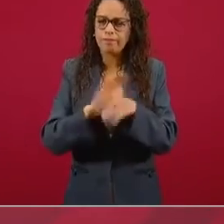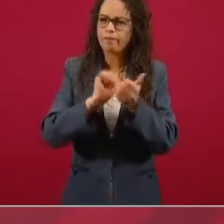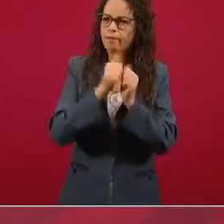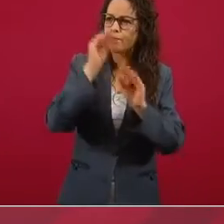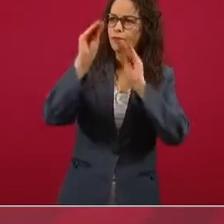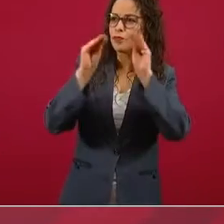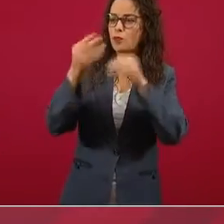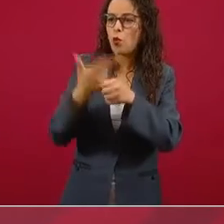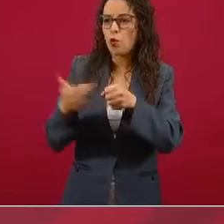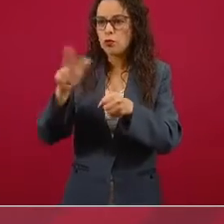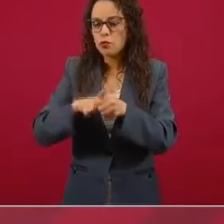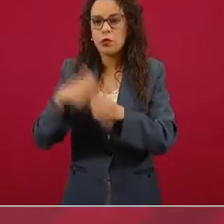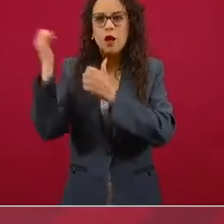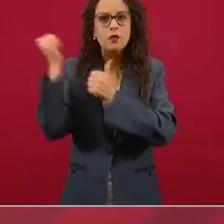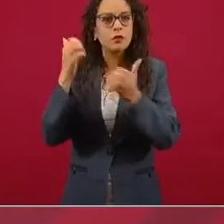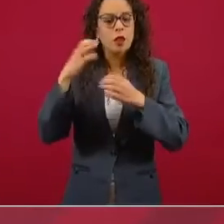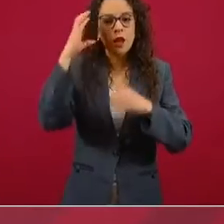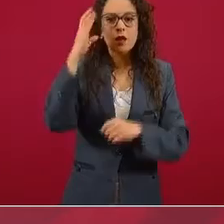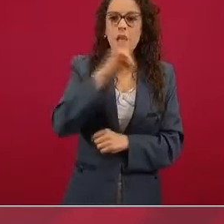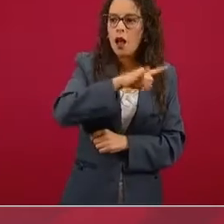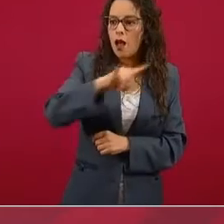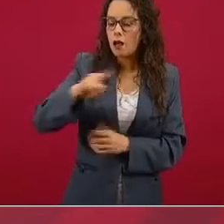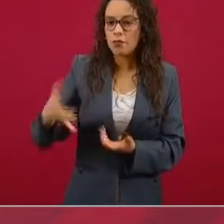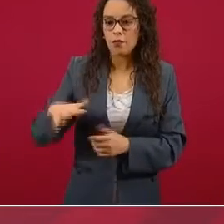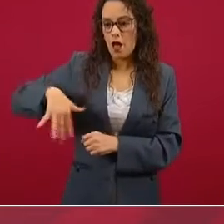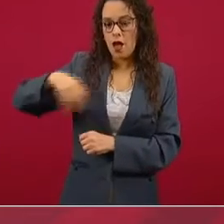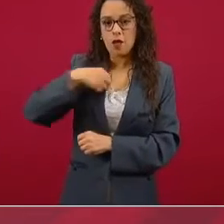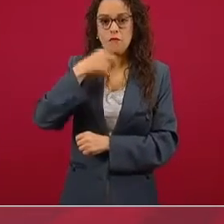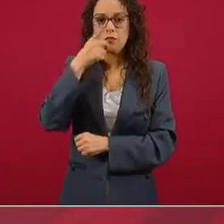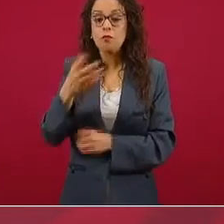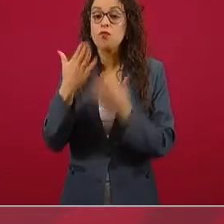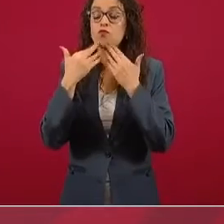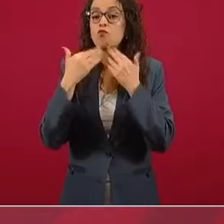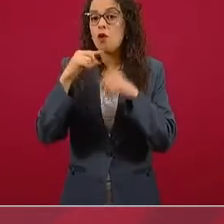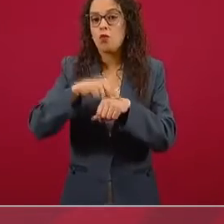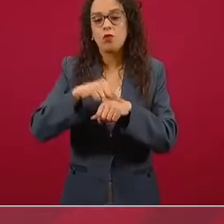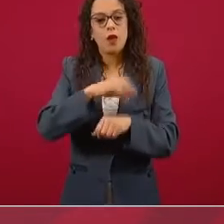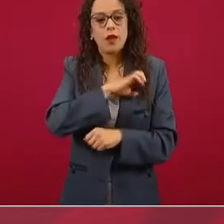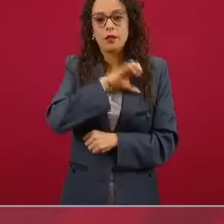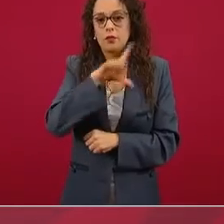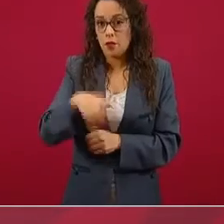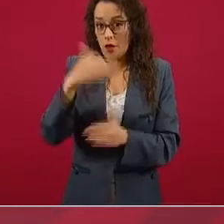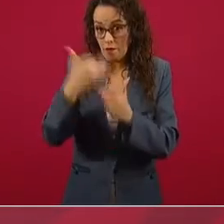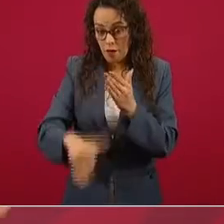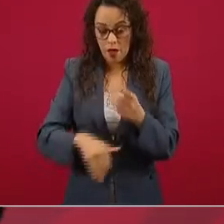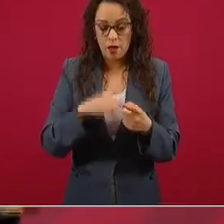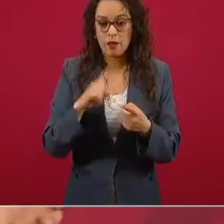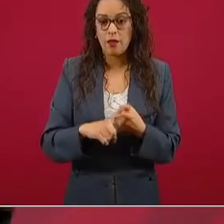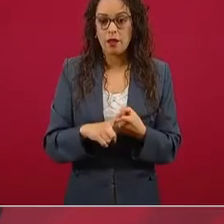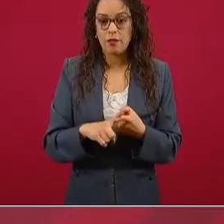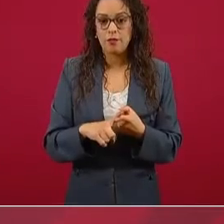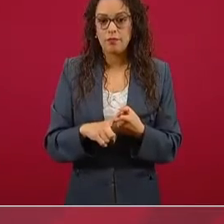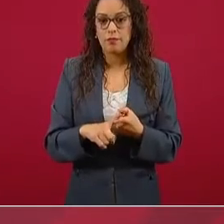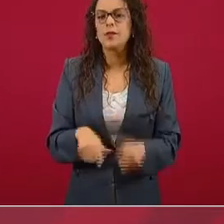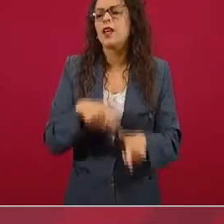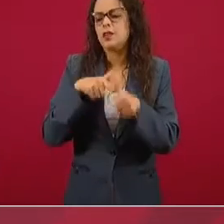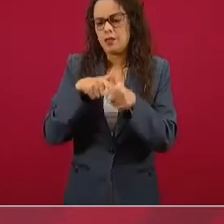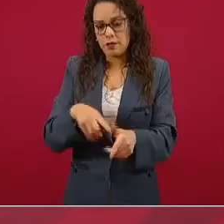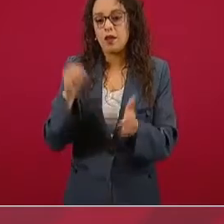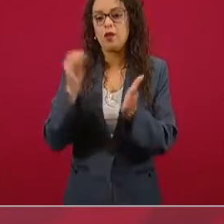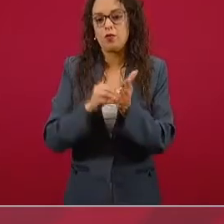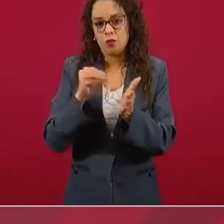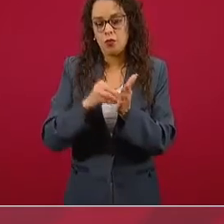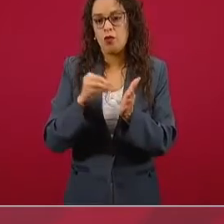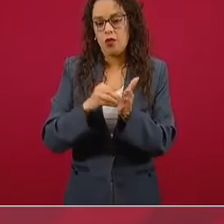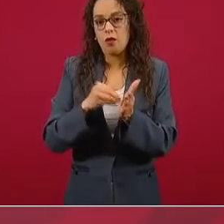Hablaba yo de que no teníamos especialistas, seguimos sin tener los